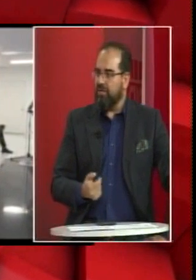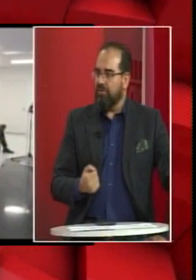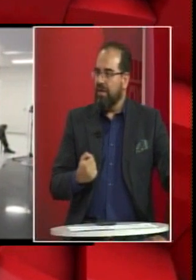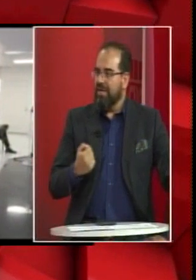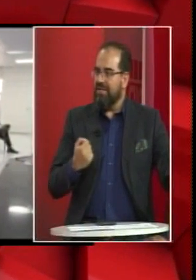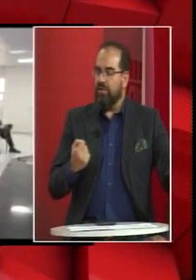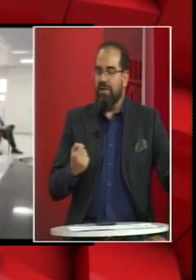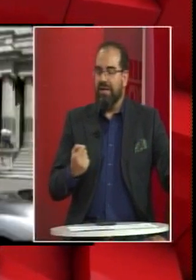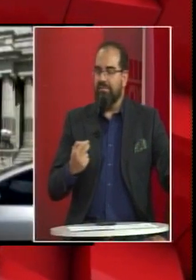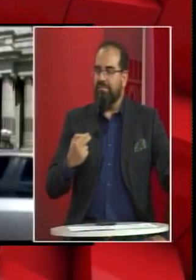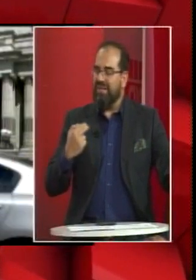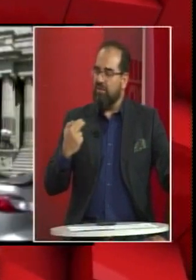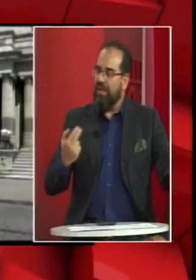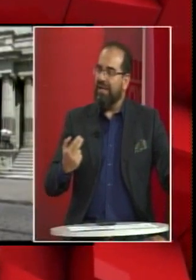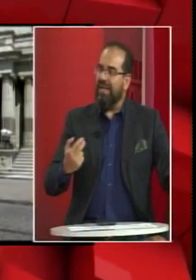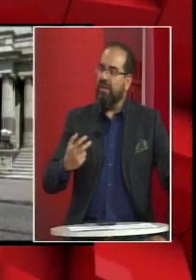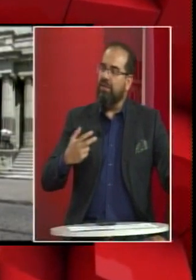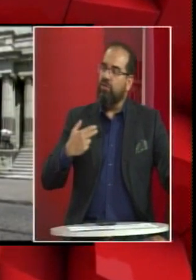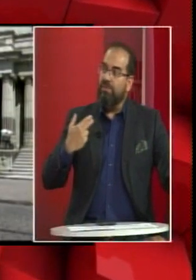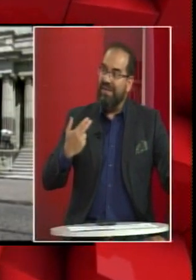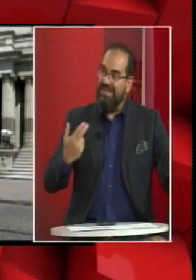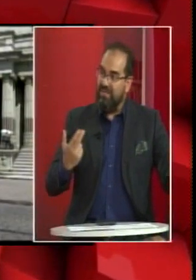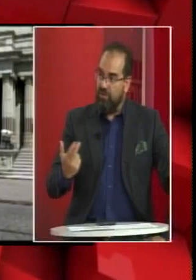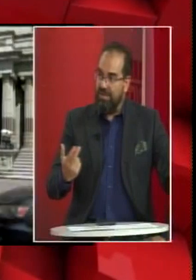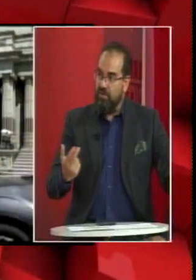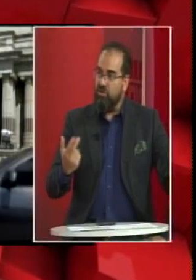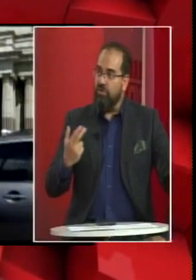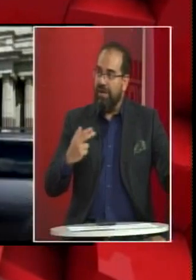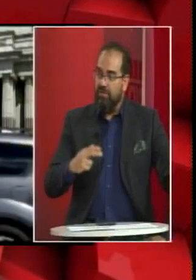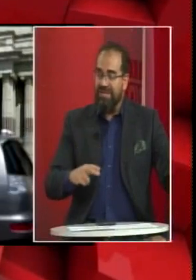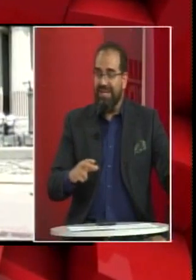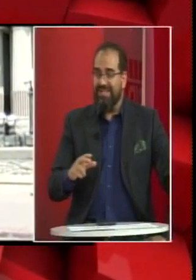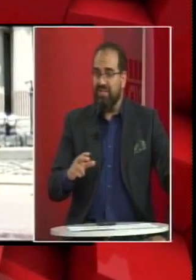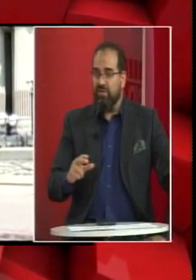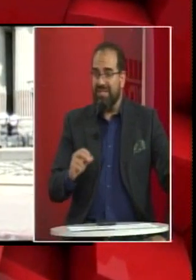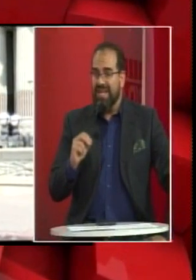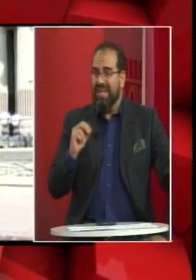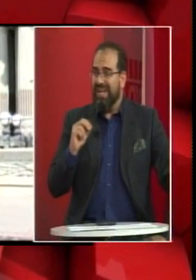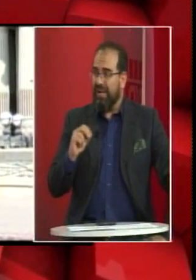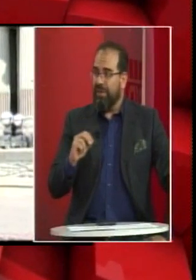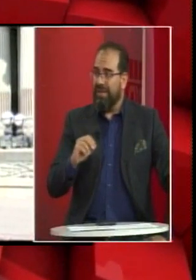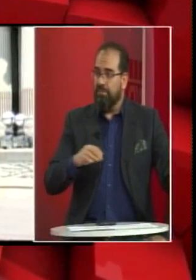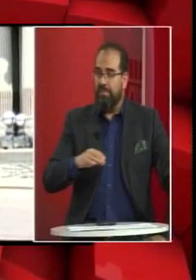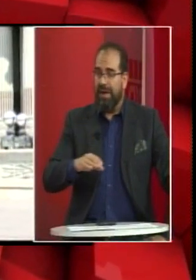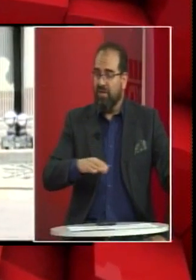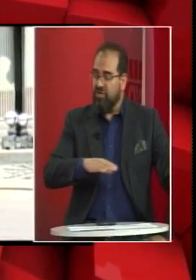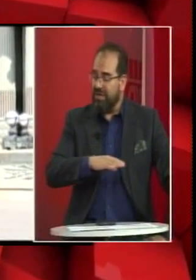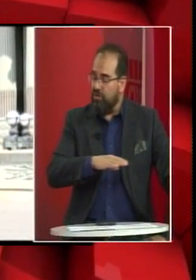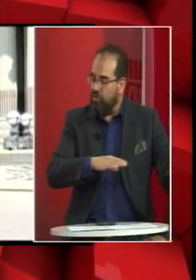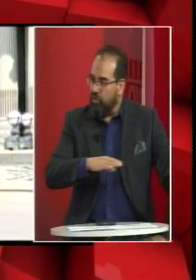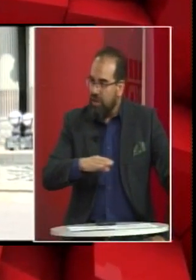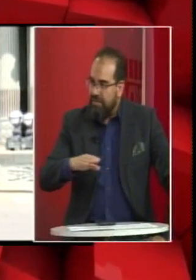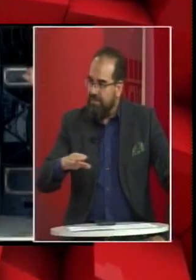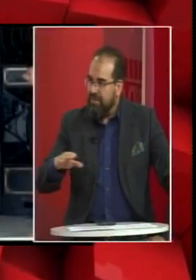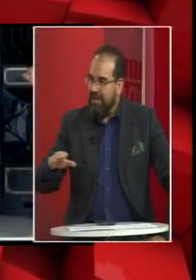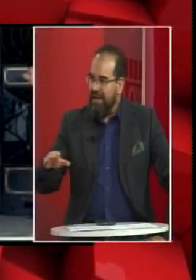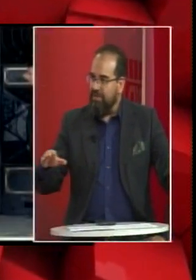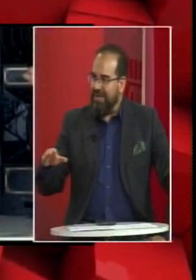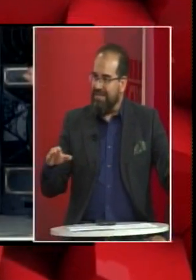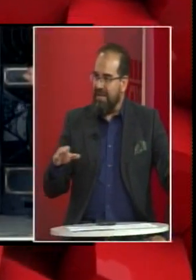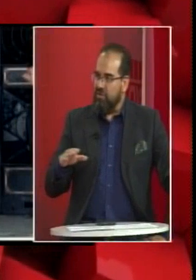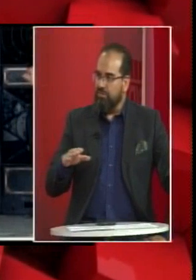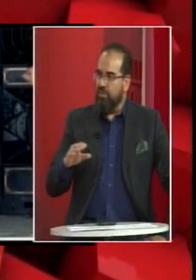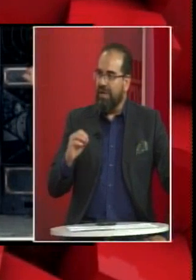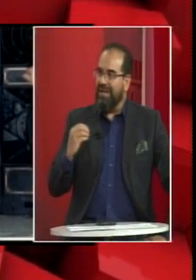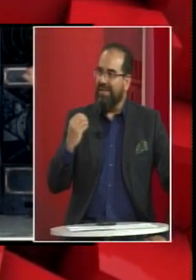preparación, sino que personal que toma decisiones, los tomadores de decisiones, realmente empapados de toda la